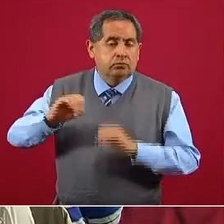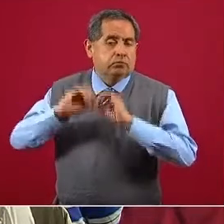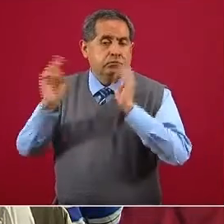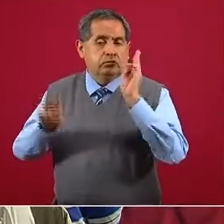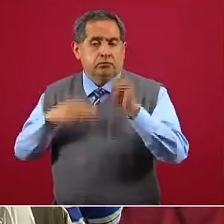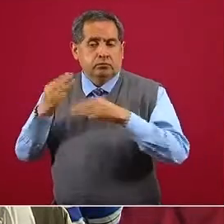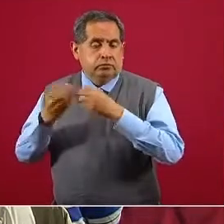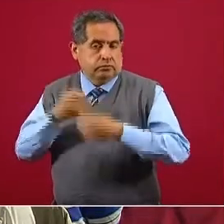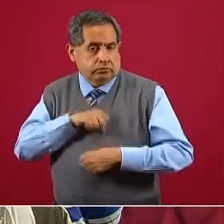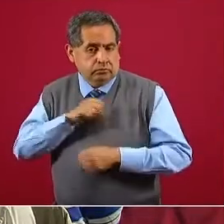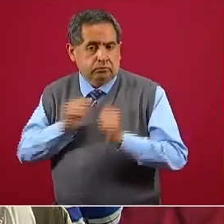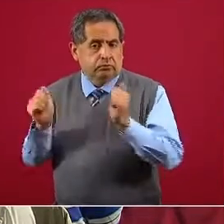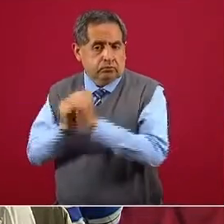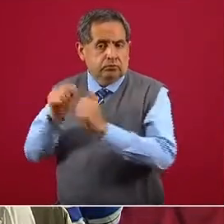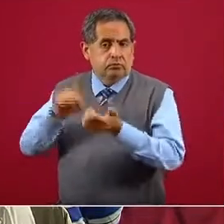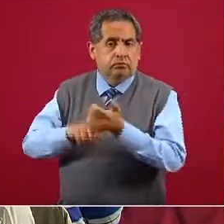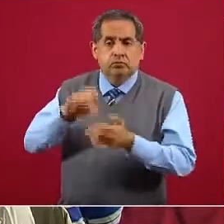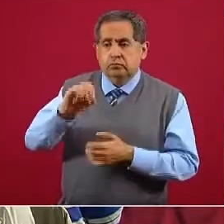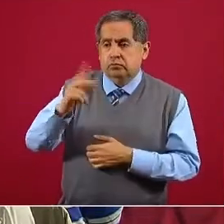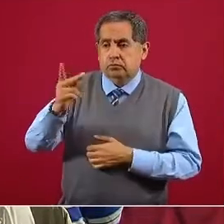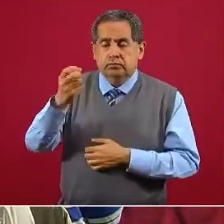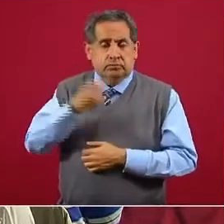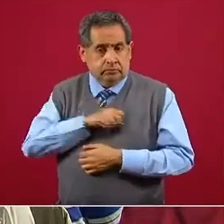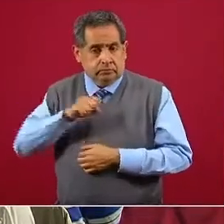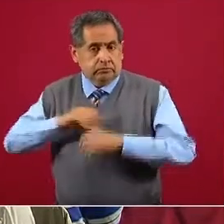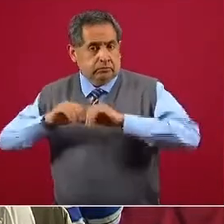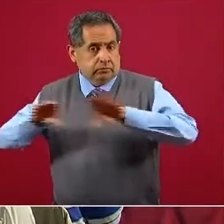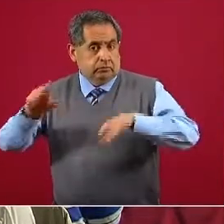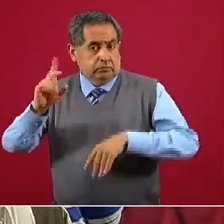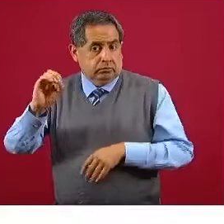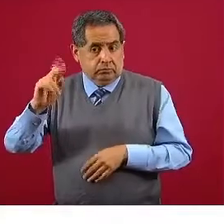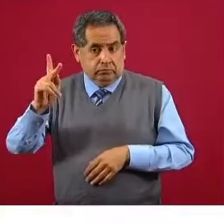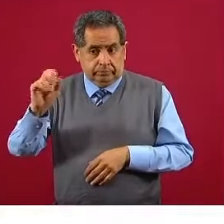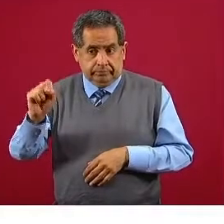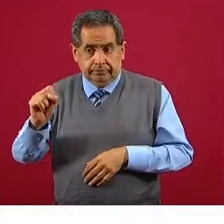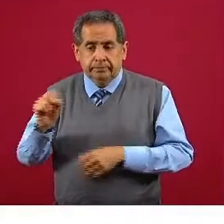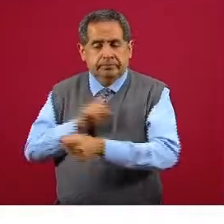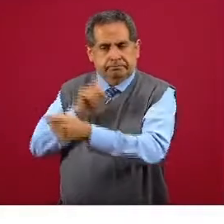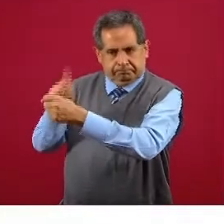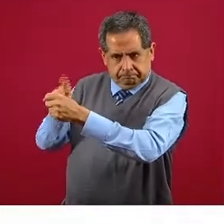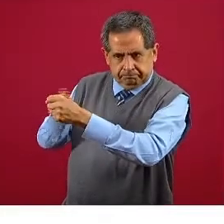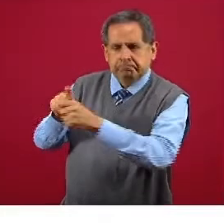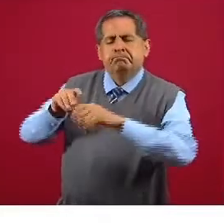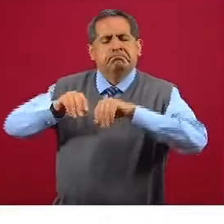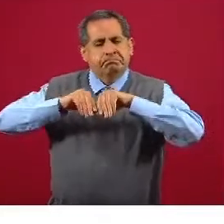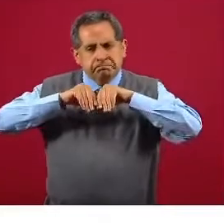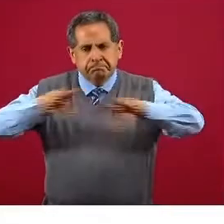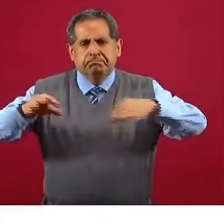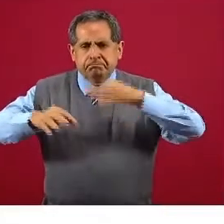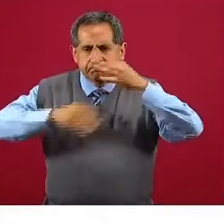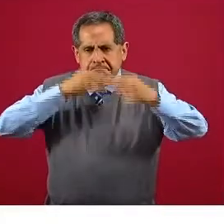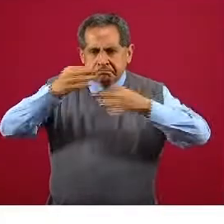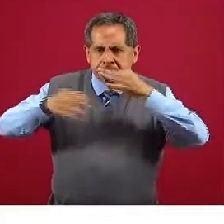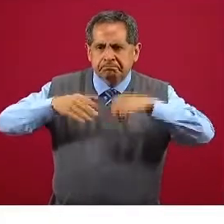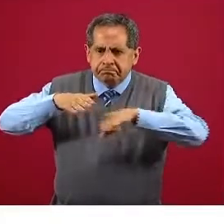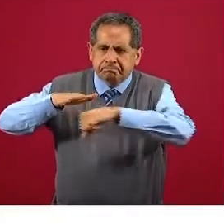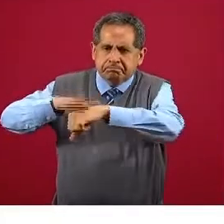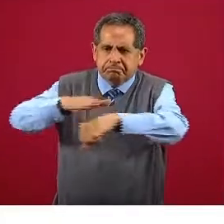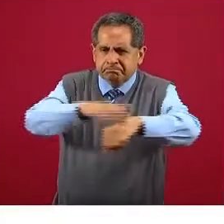de la Organización Panamericana de la Salud emitieron a todos sus estados miembros un aviso con